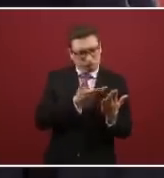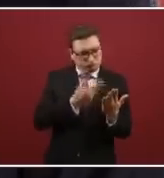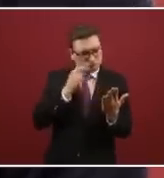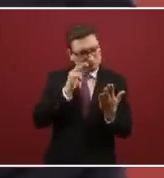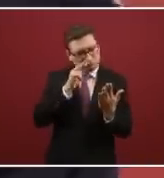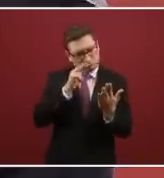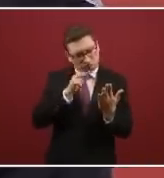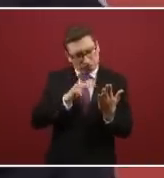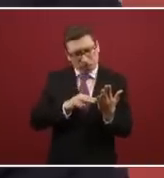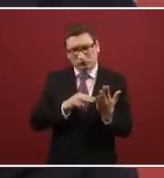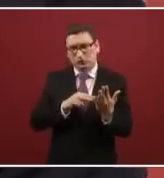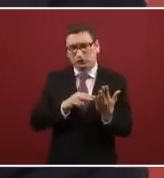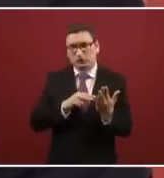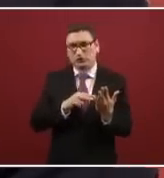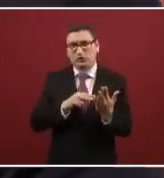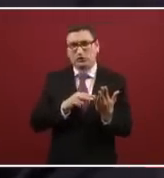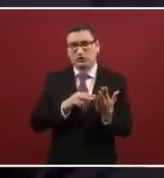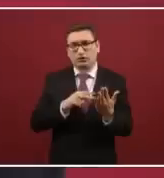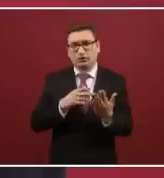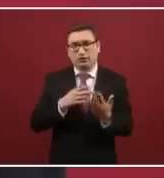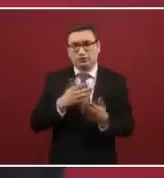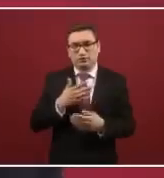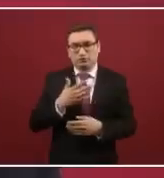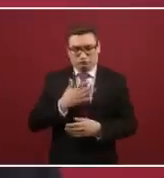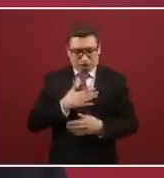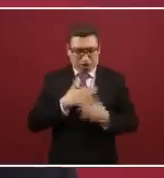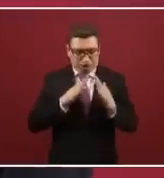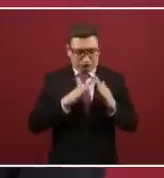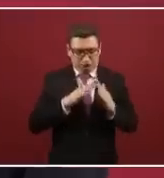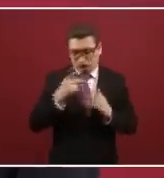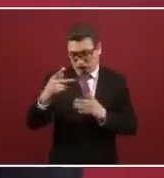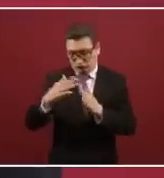fui a la casa de ustedes